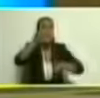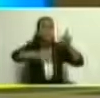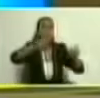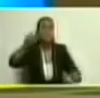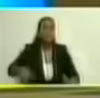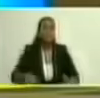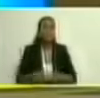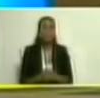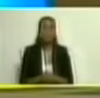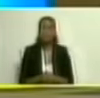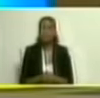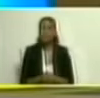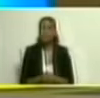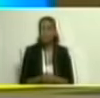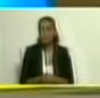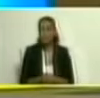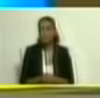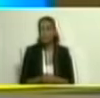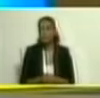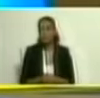humanos.